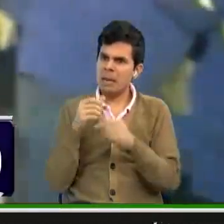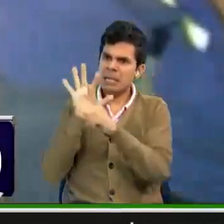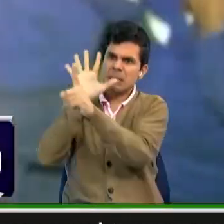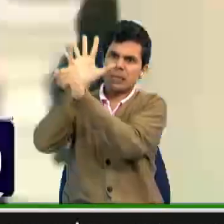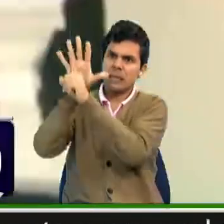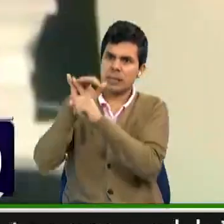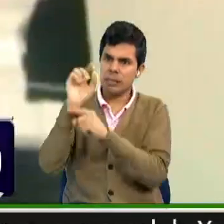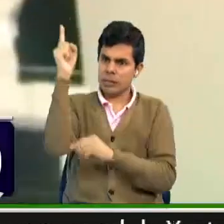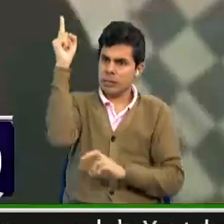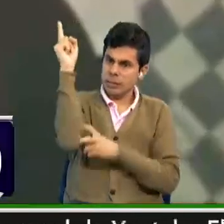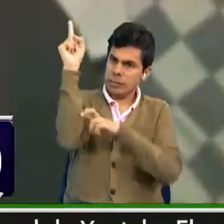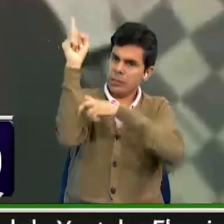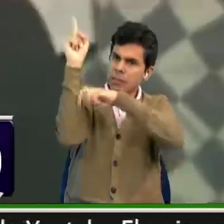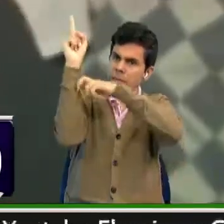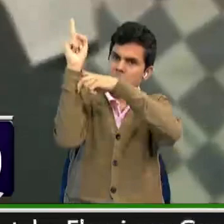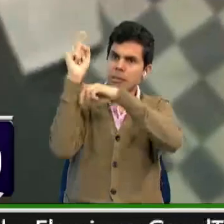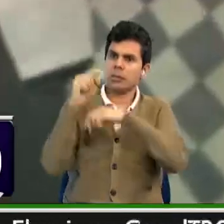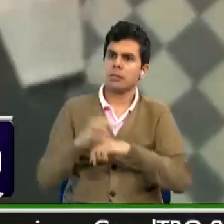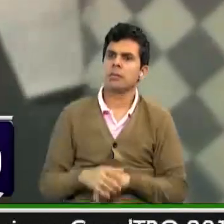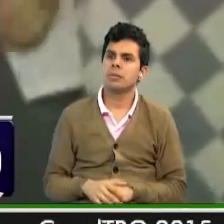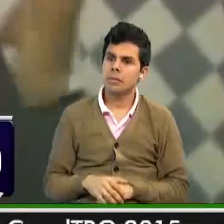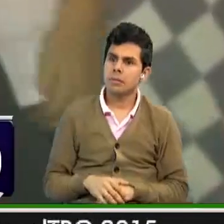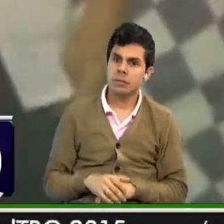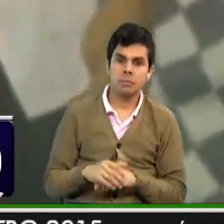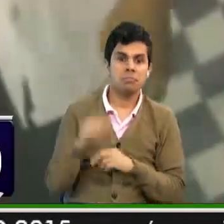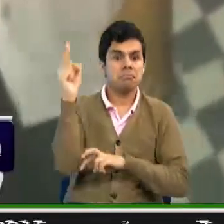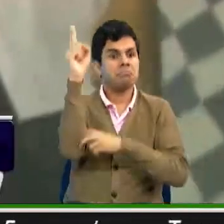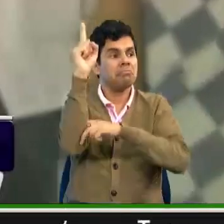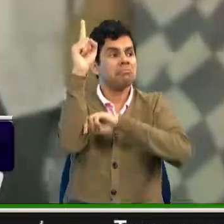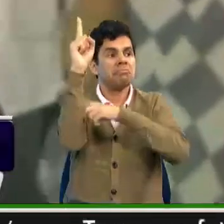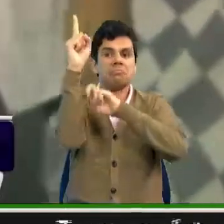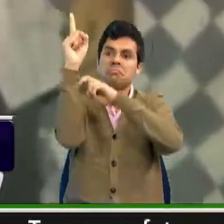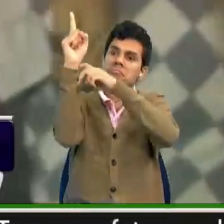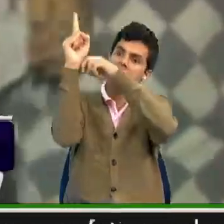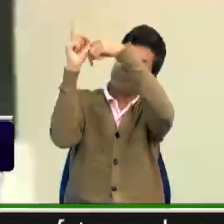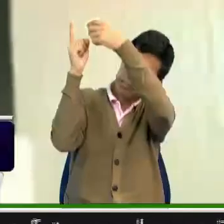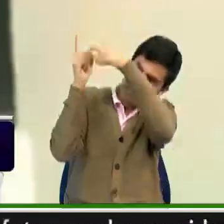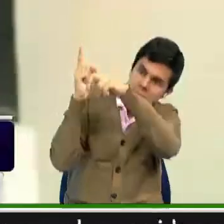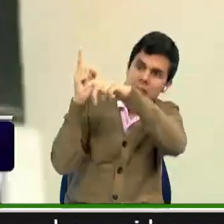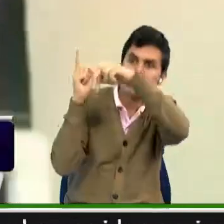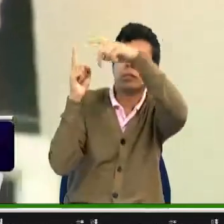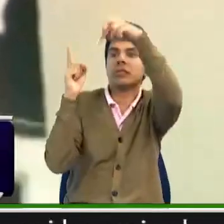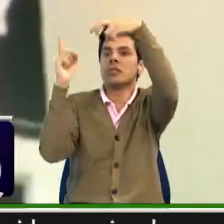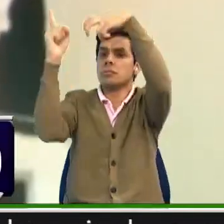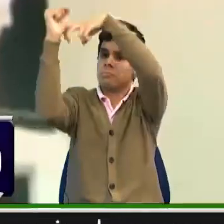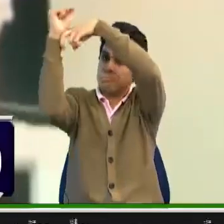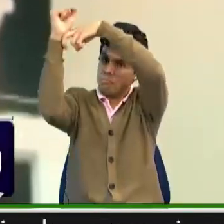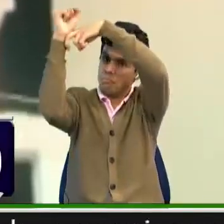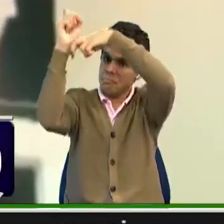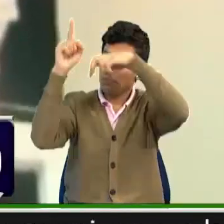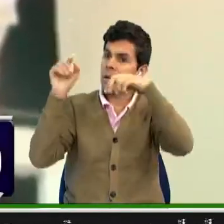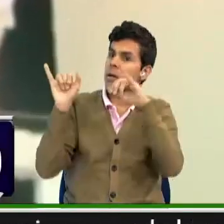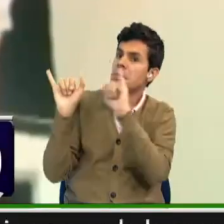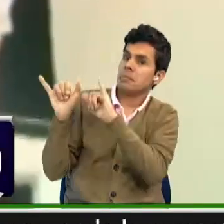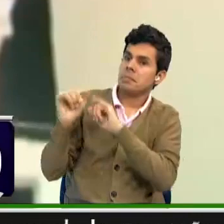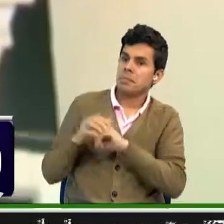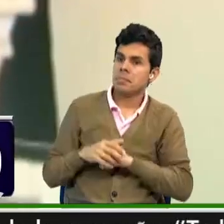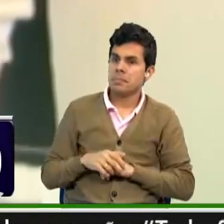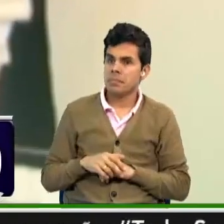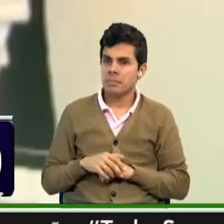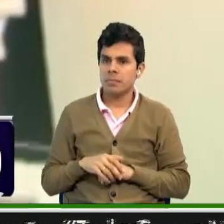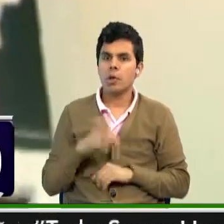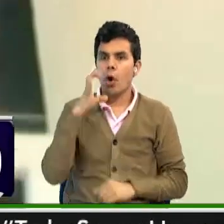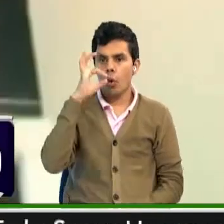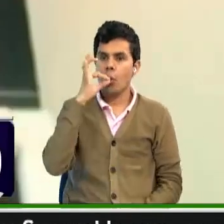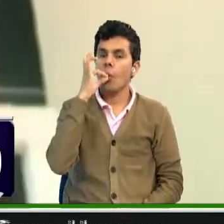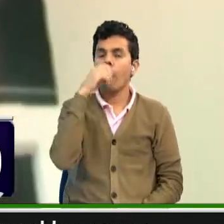se trepó en este poste. Él corría por el techo, por allá, para arriba, para abajo, y hasta que al fin se subió ahí al poste. Y... yo estaba obviamente